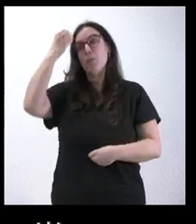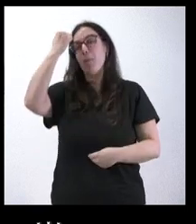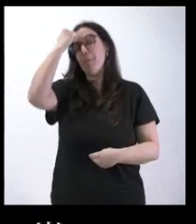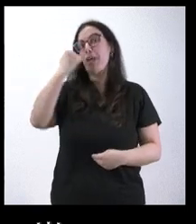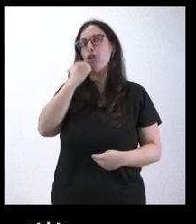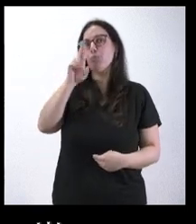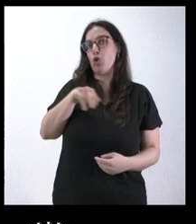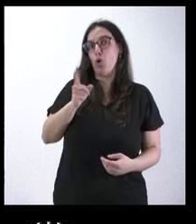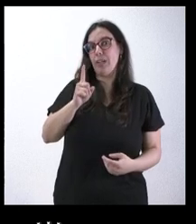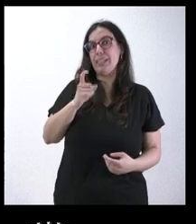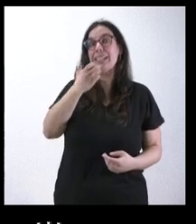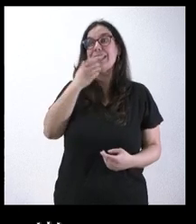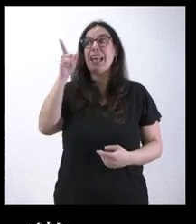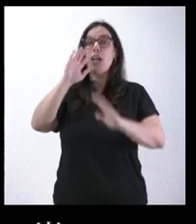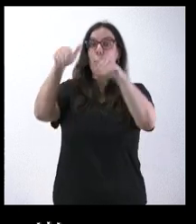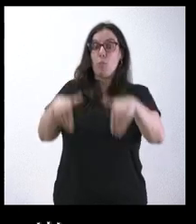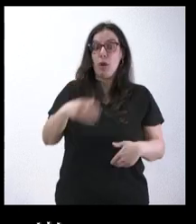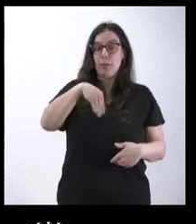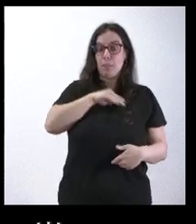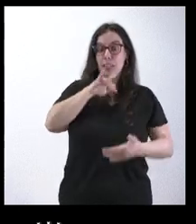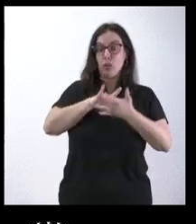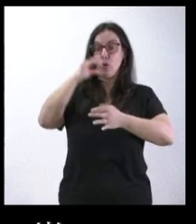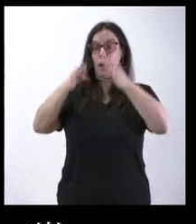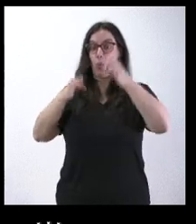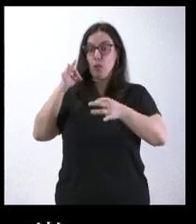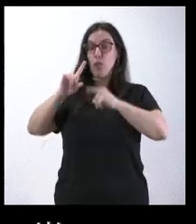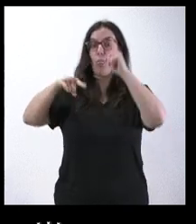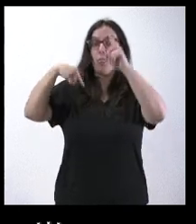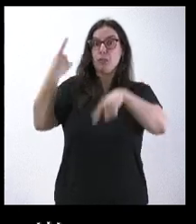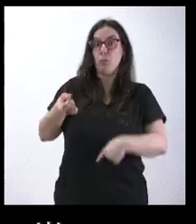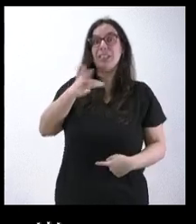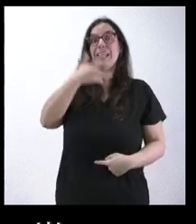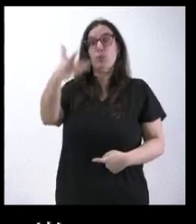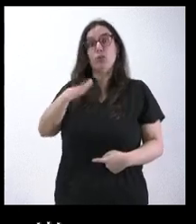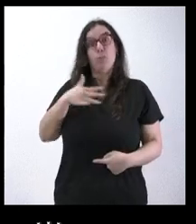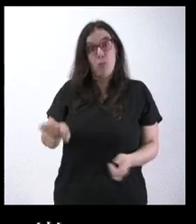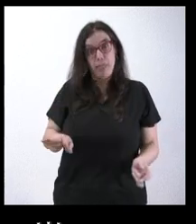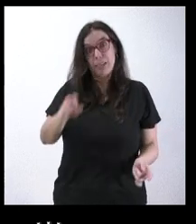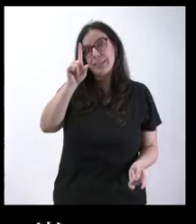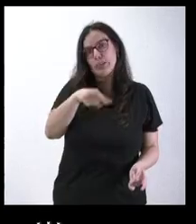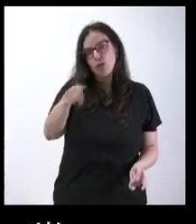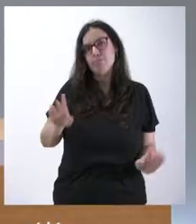darle un indulto si vuelve a España se somete a la justicia y renuncia a la vía unilateral